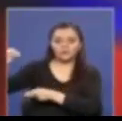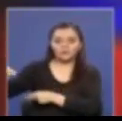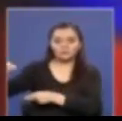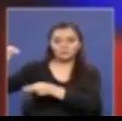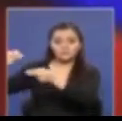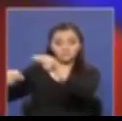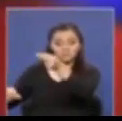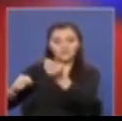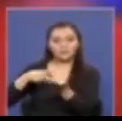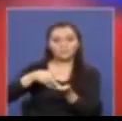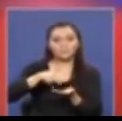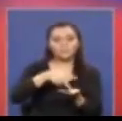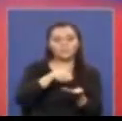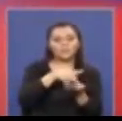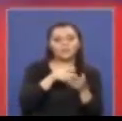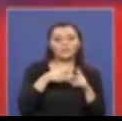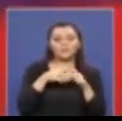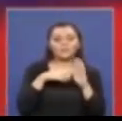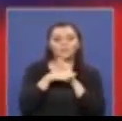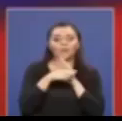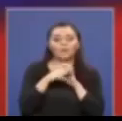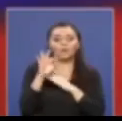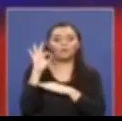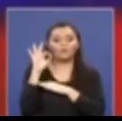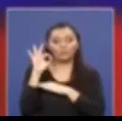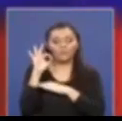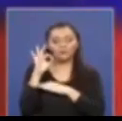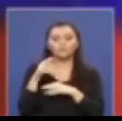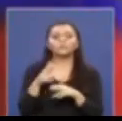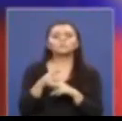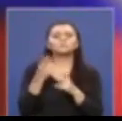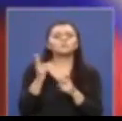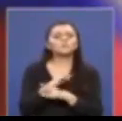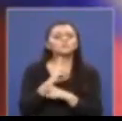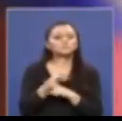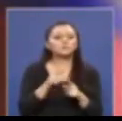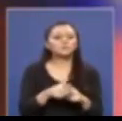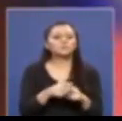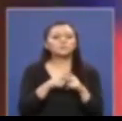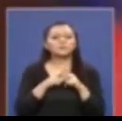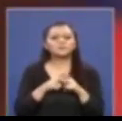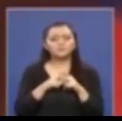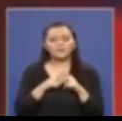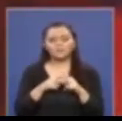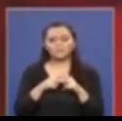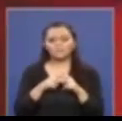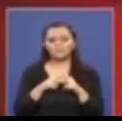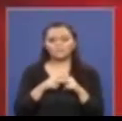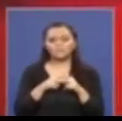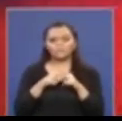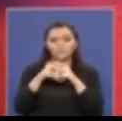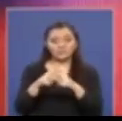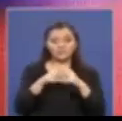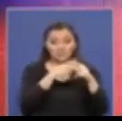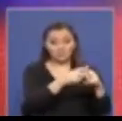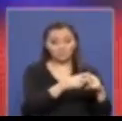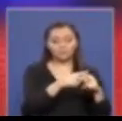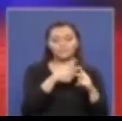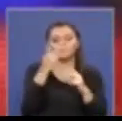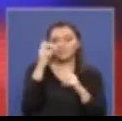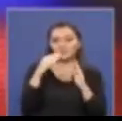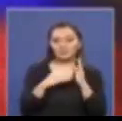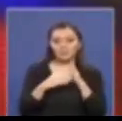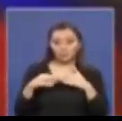los créditos del Banco de Fomento, 40 millones monto inicial para prestar, y créditos hasta 20 mil dólares, 5 años plazo